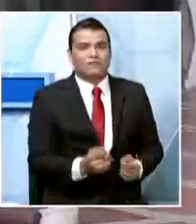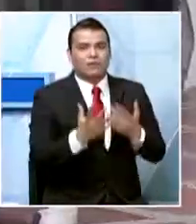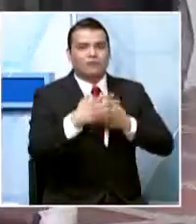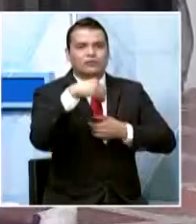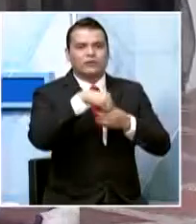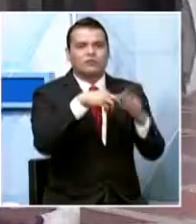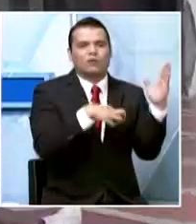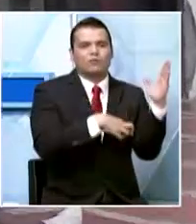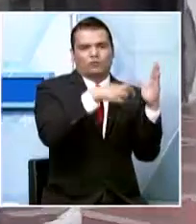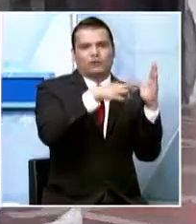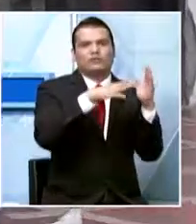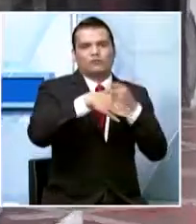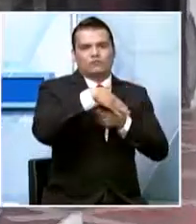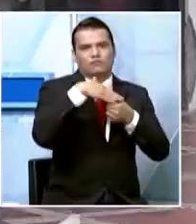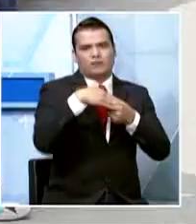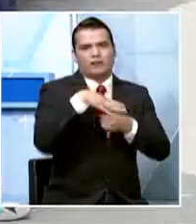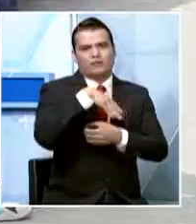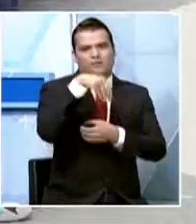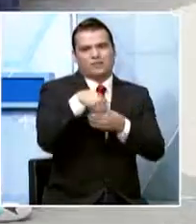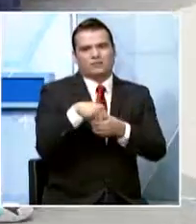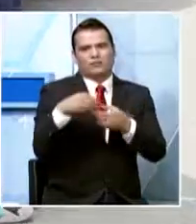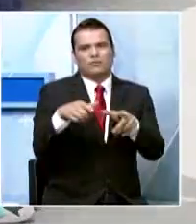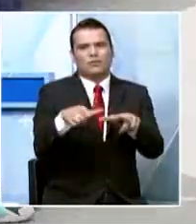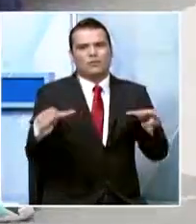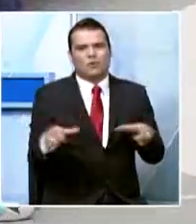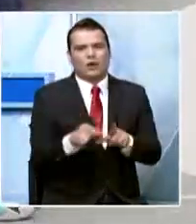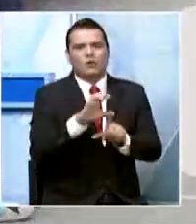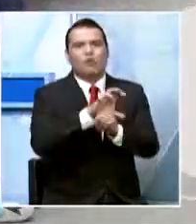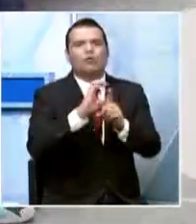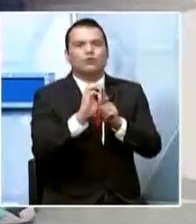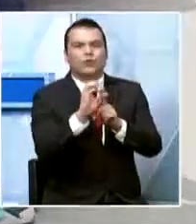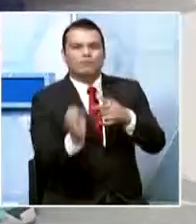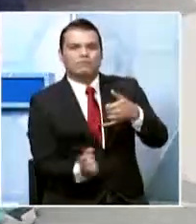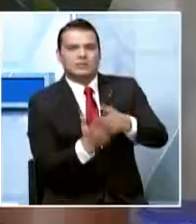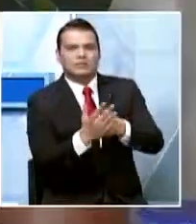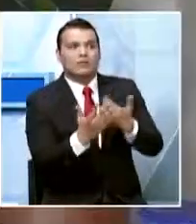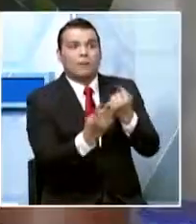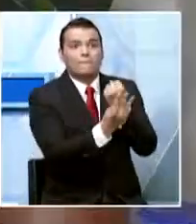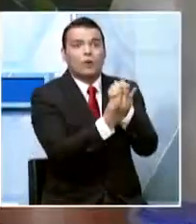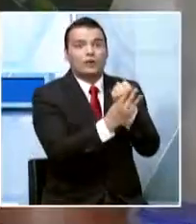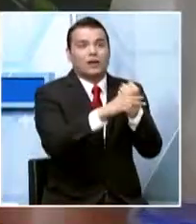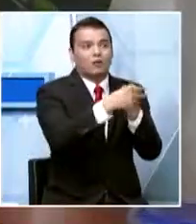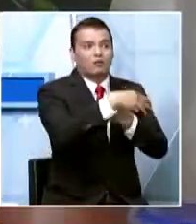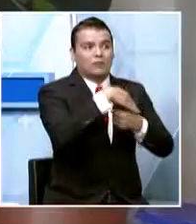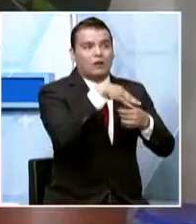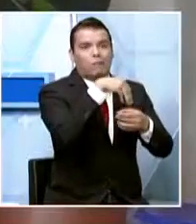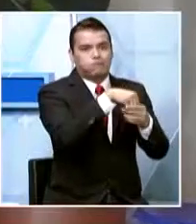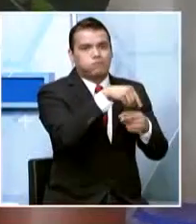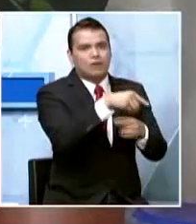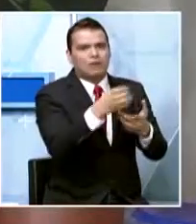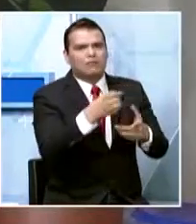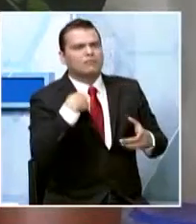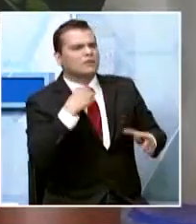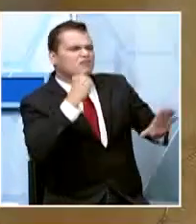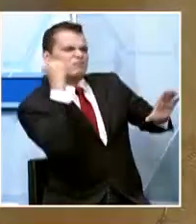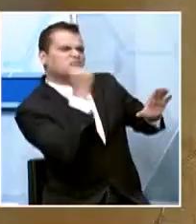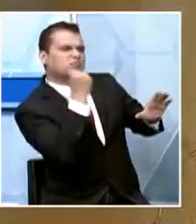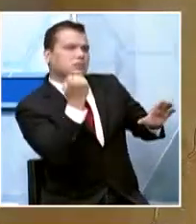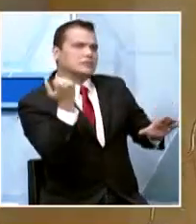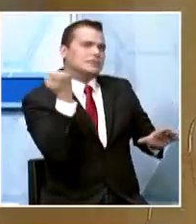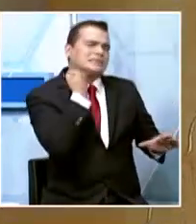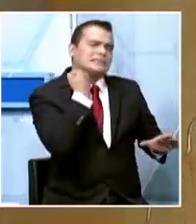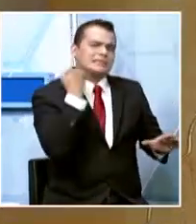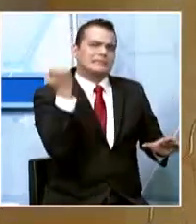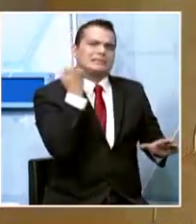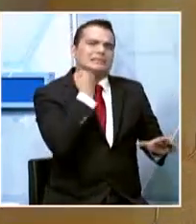Grande. Estaba vinculado al Tecnocentro Somos Pacífico y fue asesinado en Mojica 2. Recibió 2 puñaladas en el cuello en medio de un